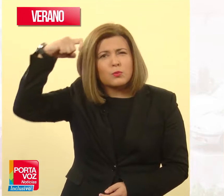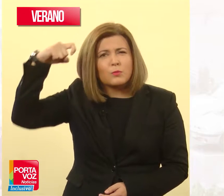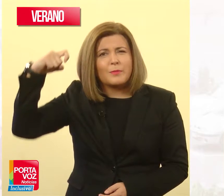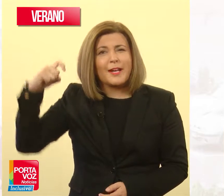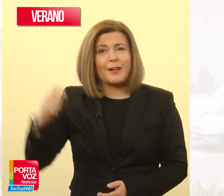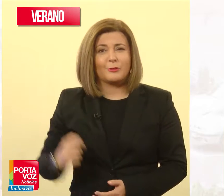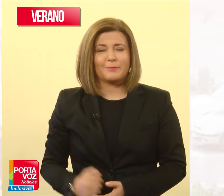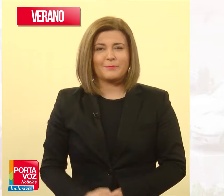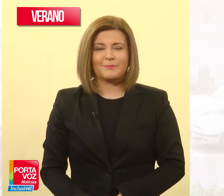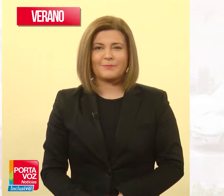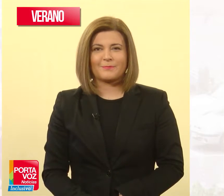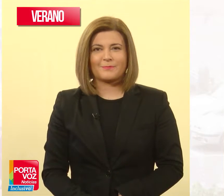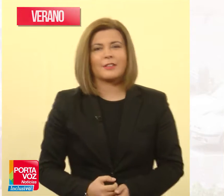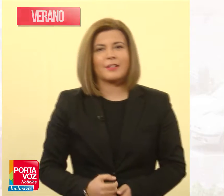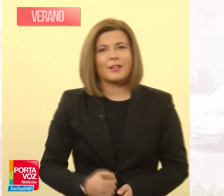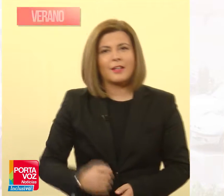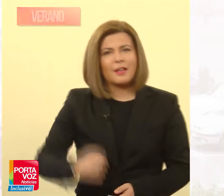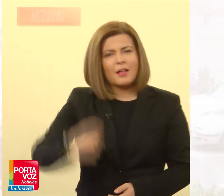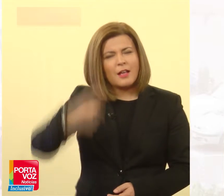Verano